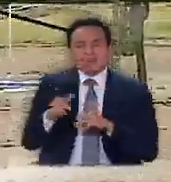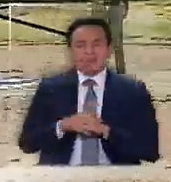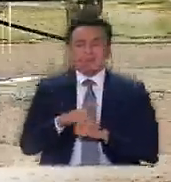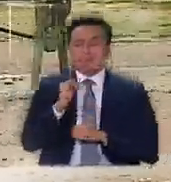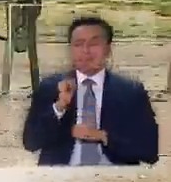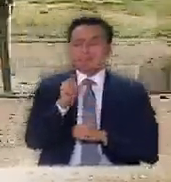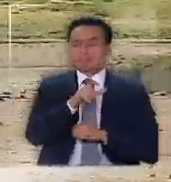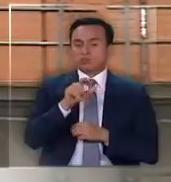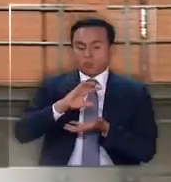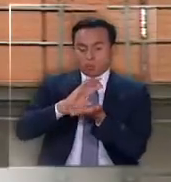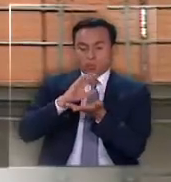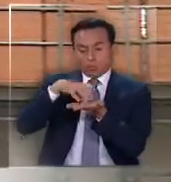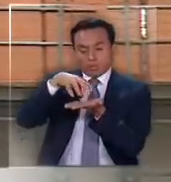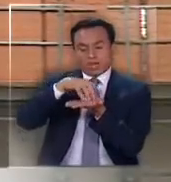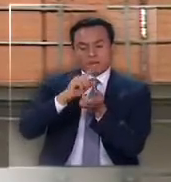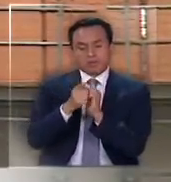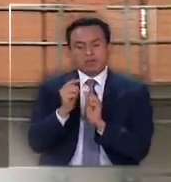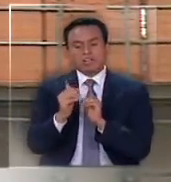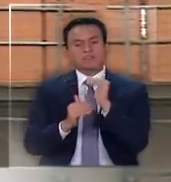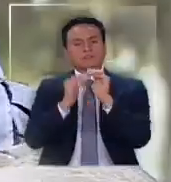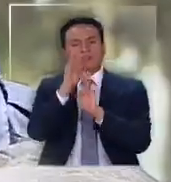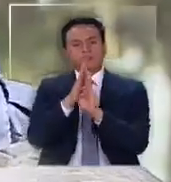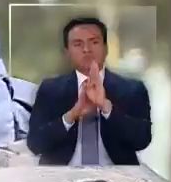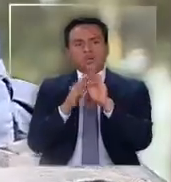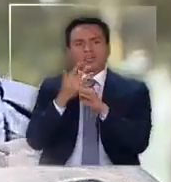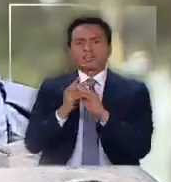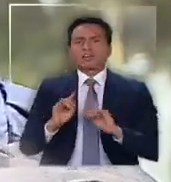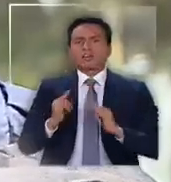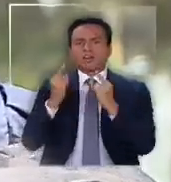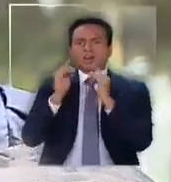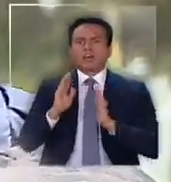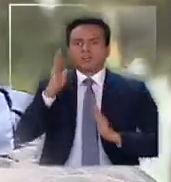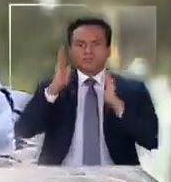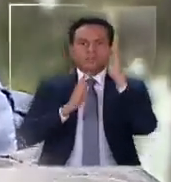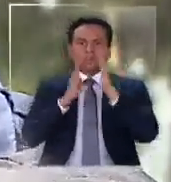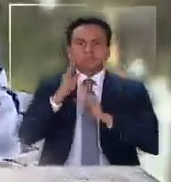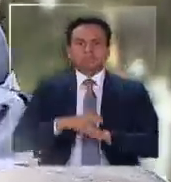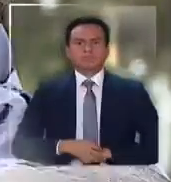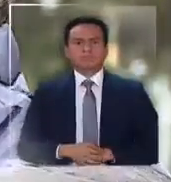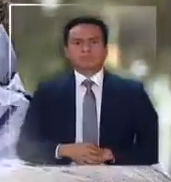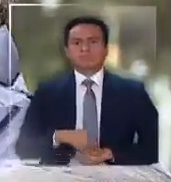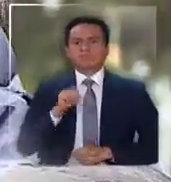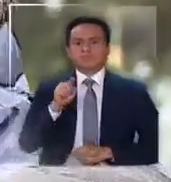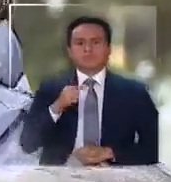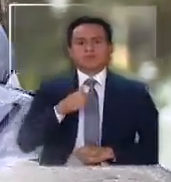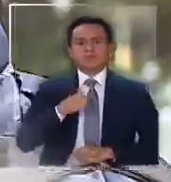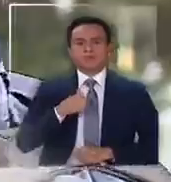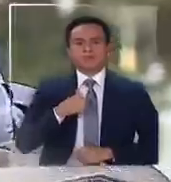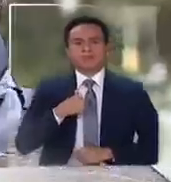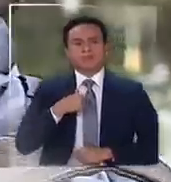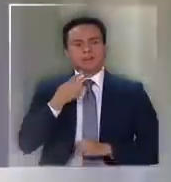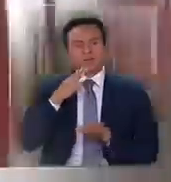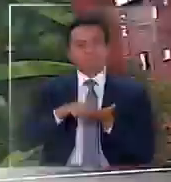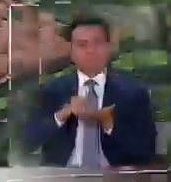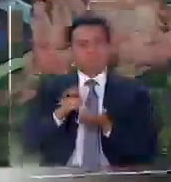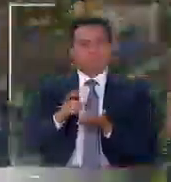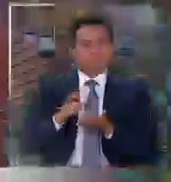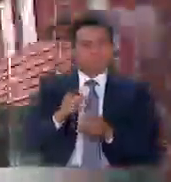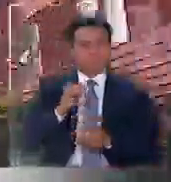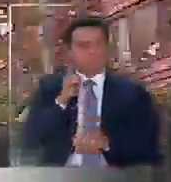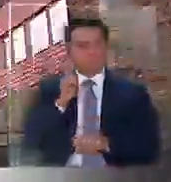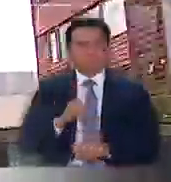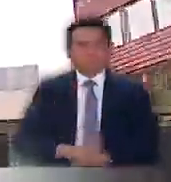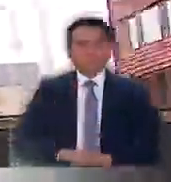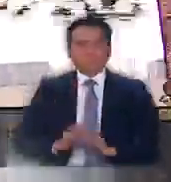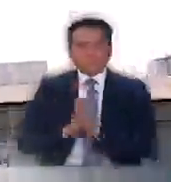pues la comuna ha cambiado, tiene crecimiento, hay hartos edificios que han hecho. Eso para mí, que soy cartero, me conviene. San Miguel ha